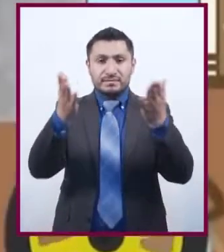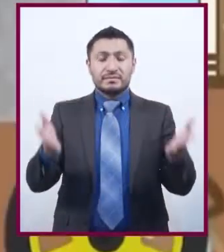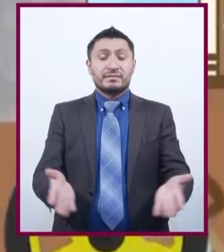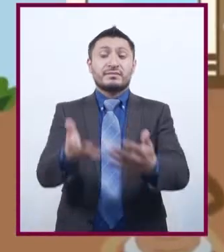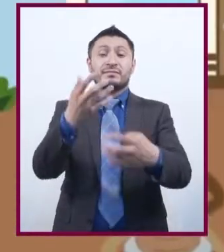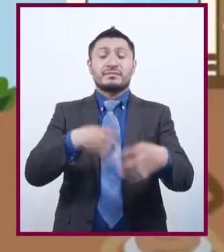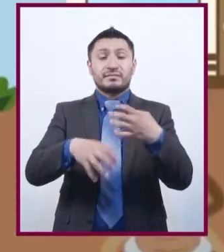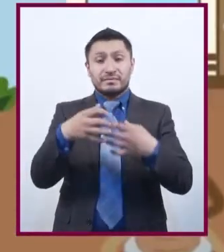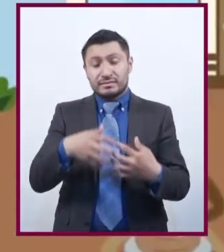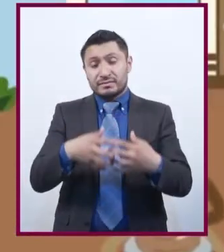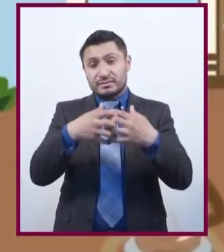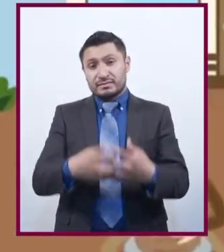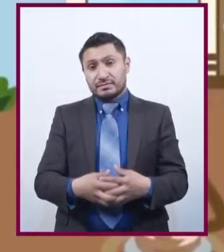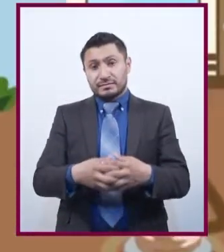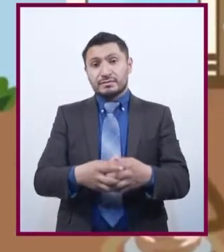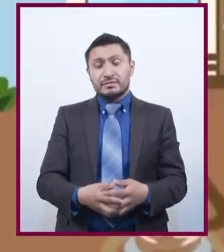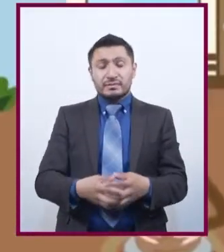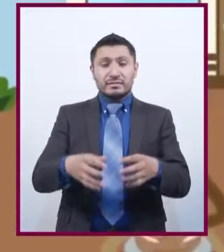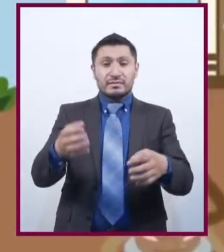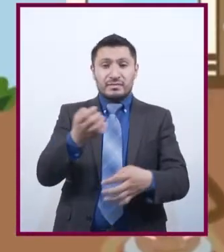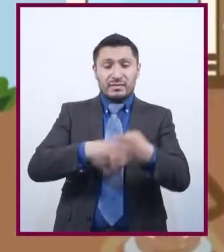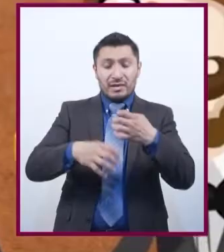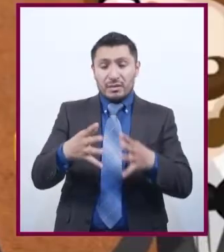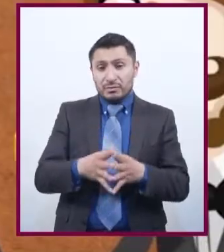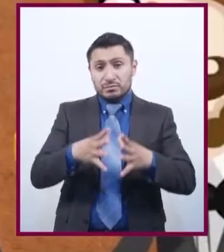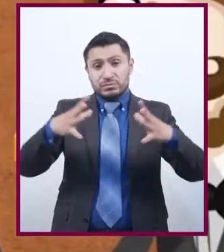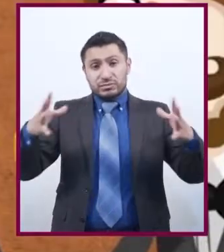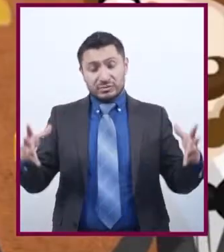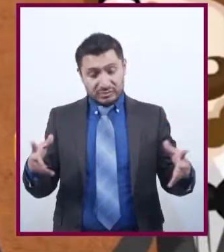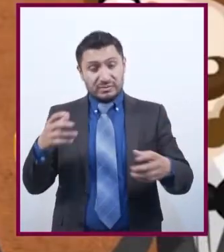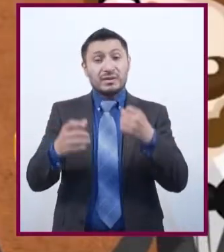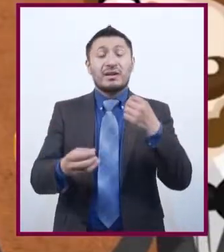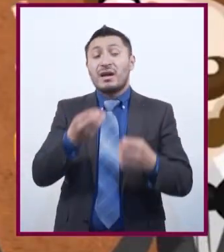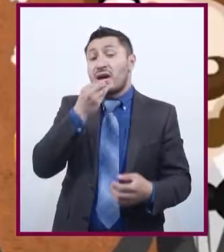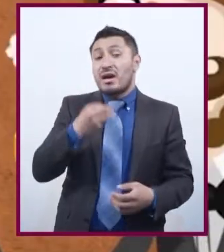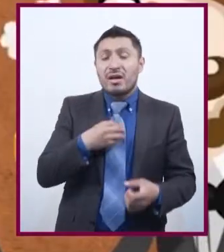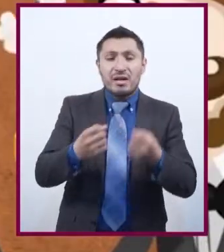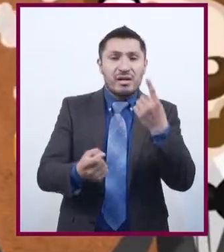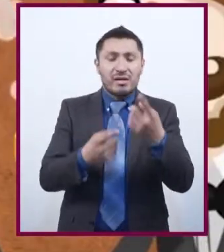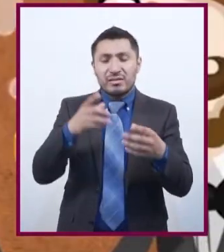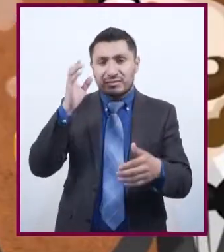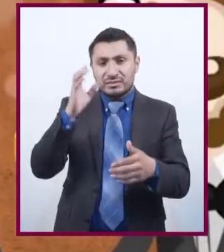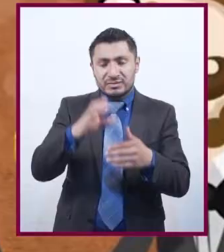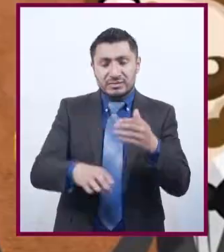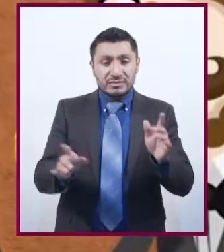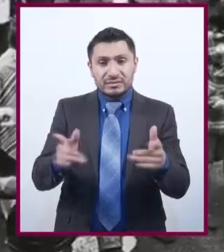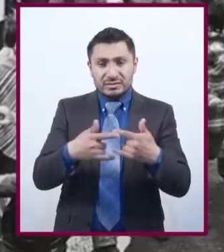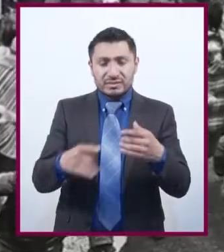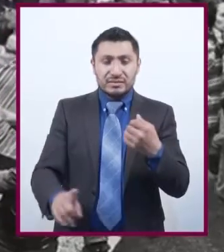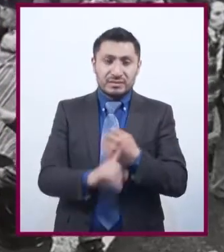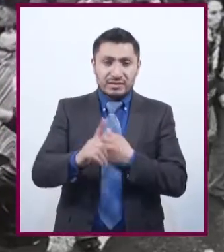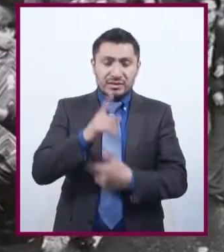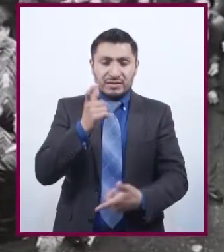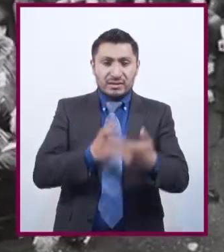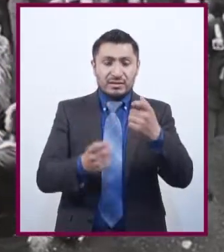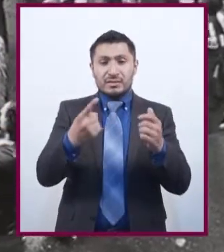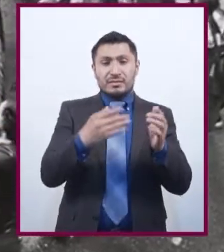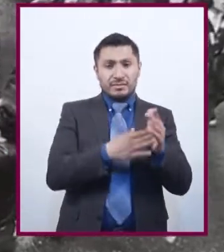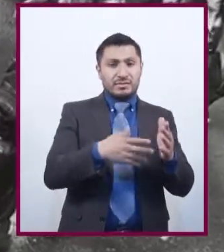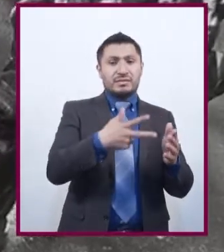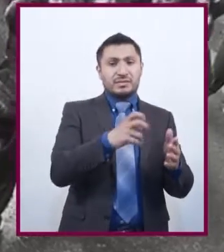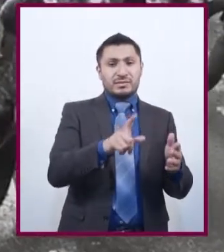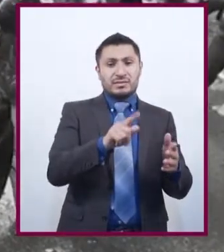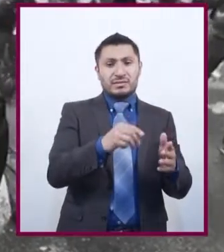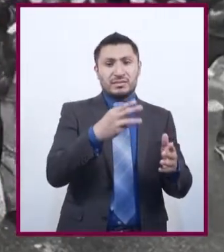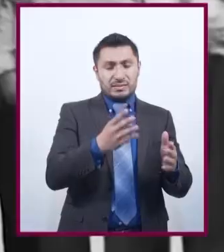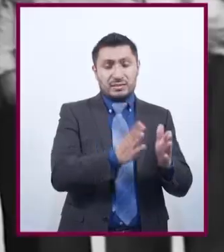el impulso de la industrialización y el crecimiento de las empresas Aunque algunas de ellas tuvieron que cerrar ante la crisis que se vivió